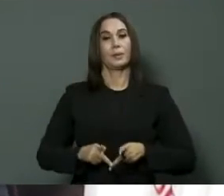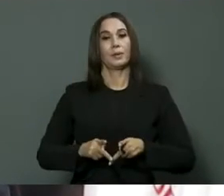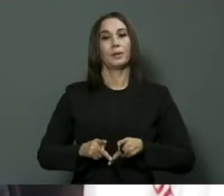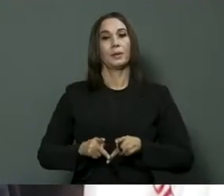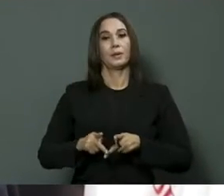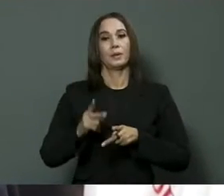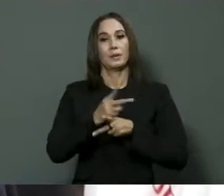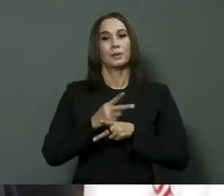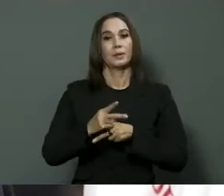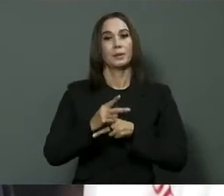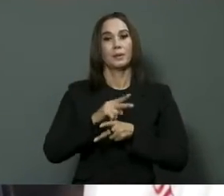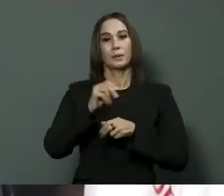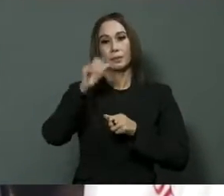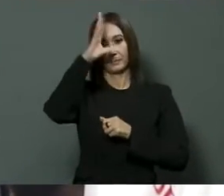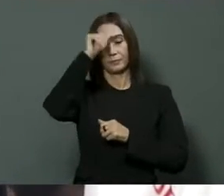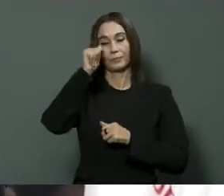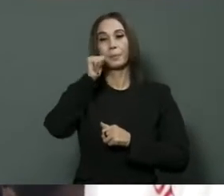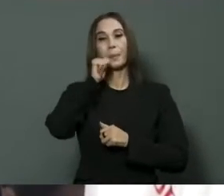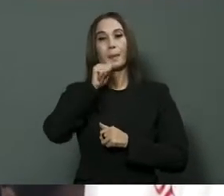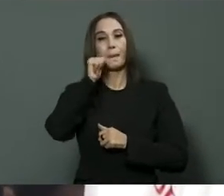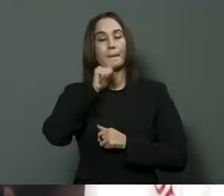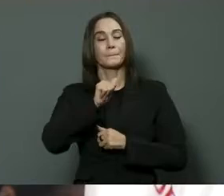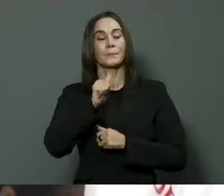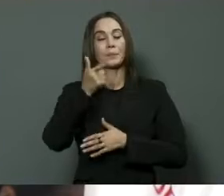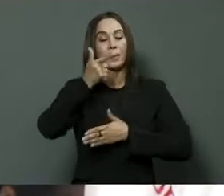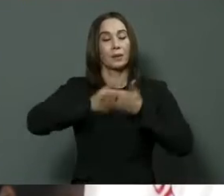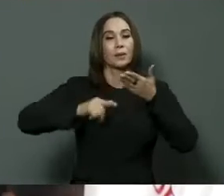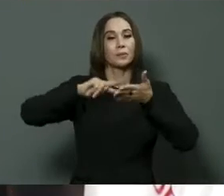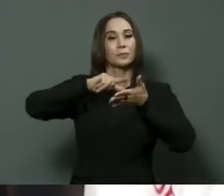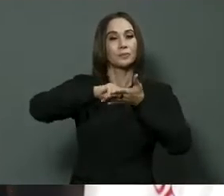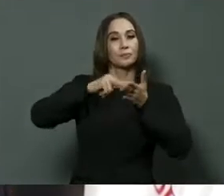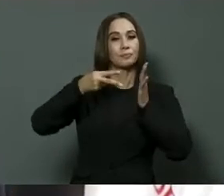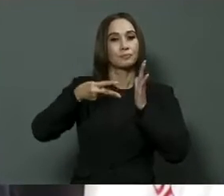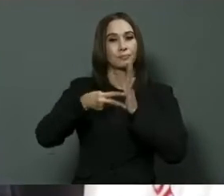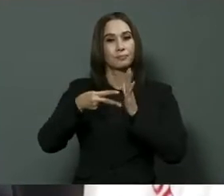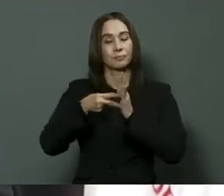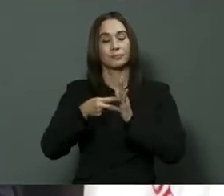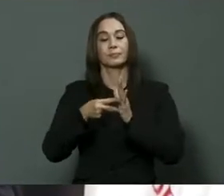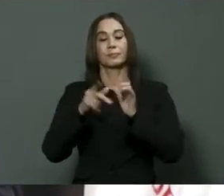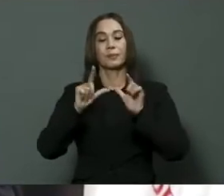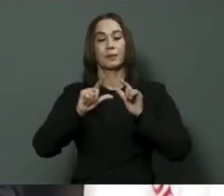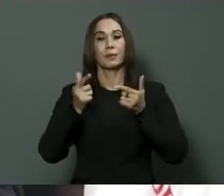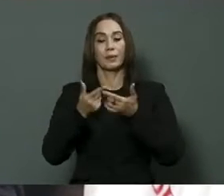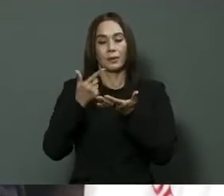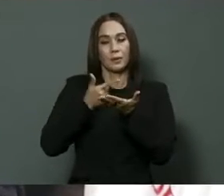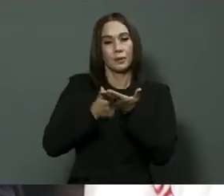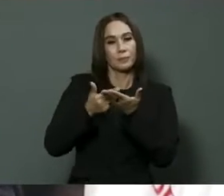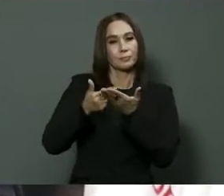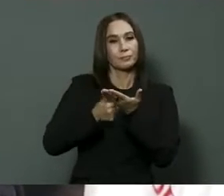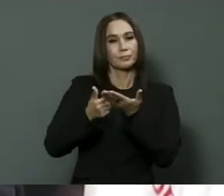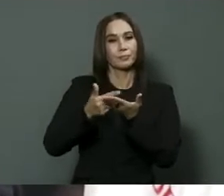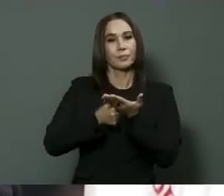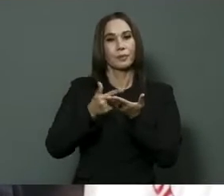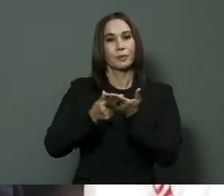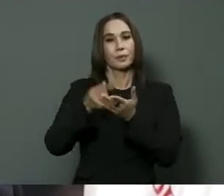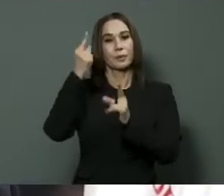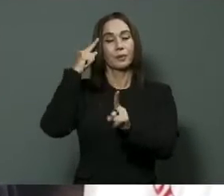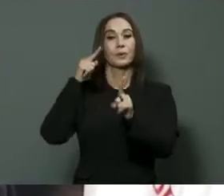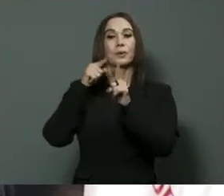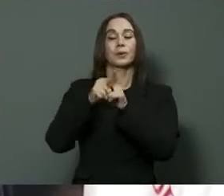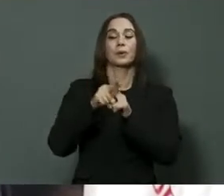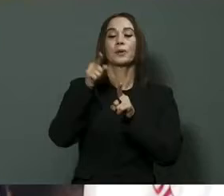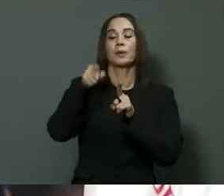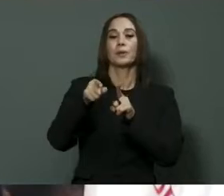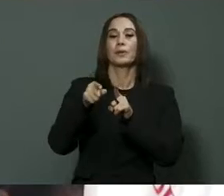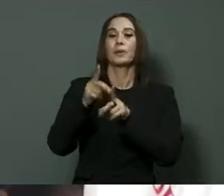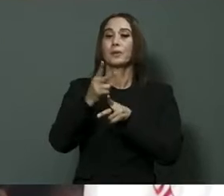Ciudadanía y Género, que es un espacio de diálogo cuya misión es